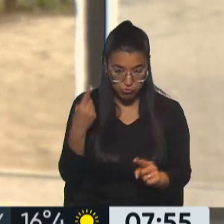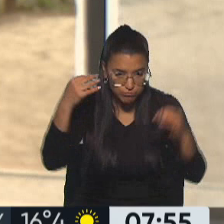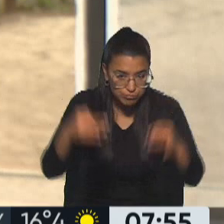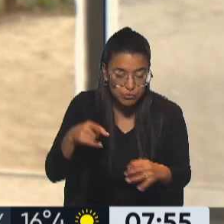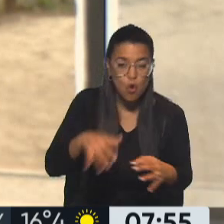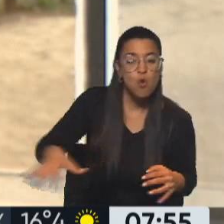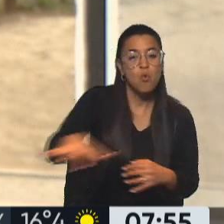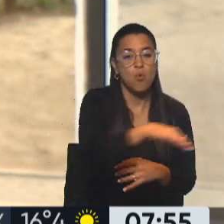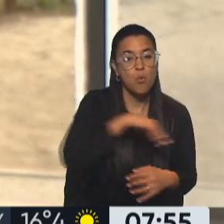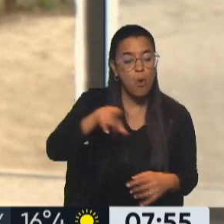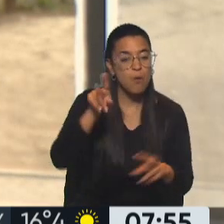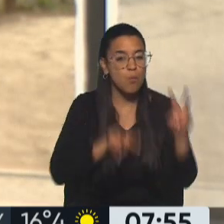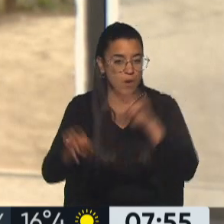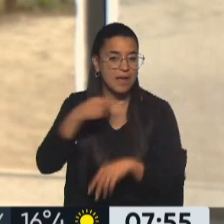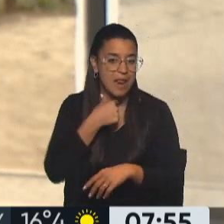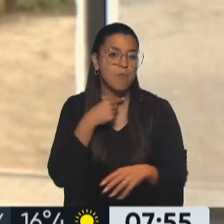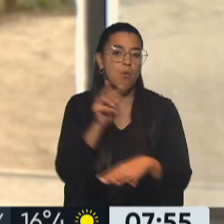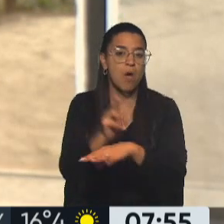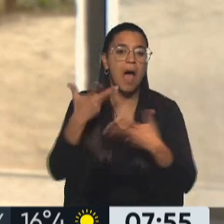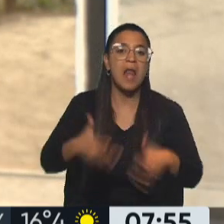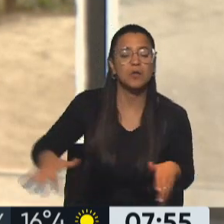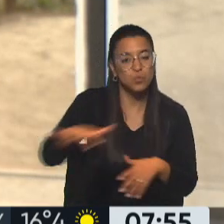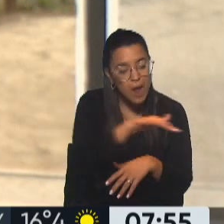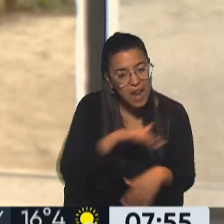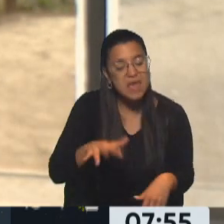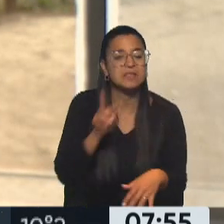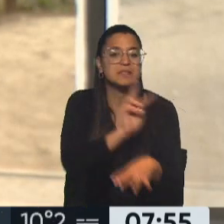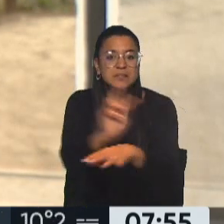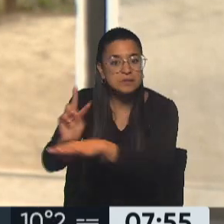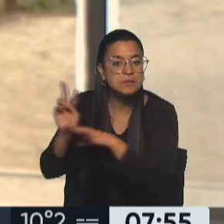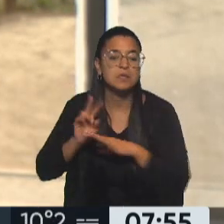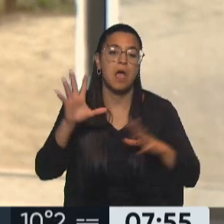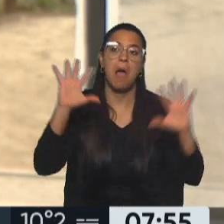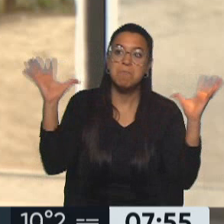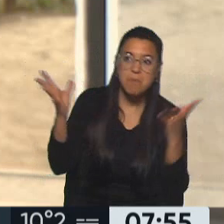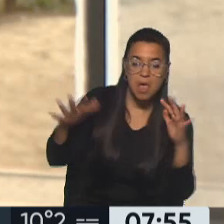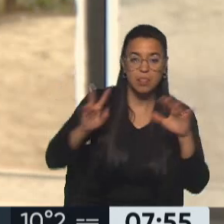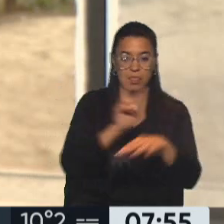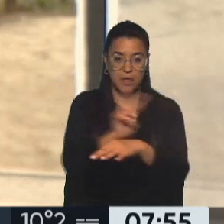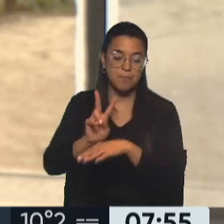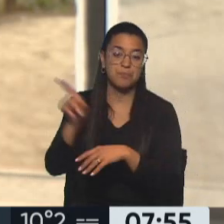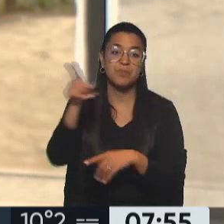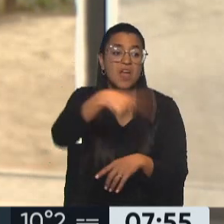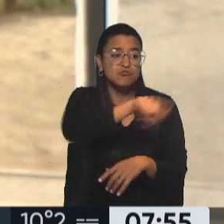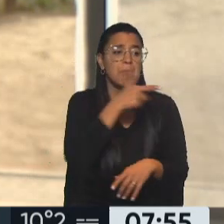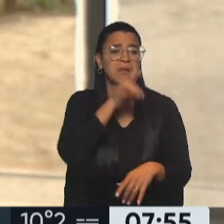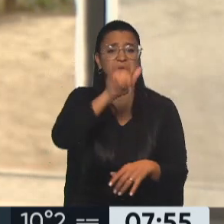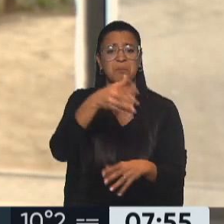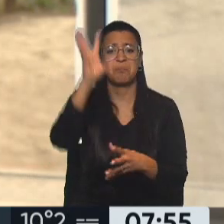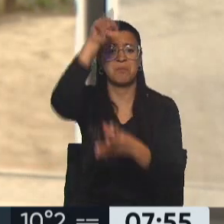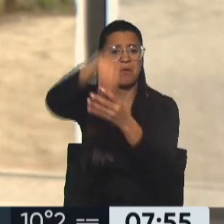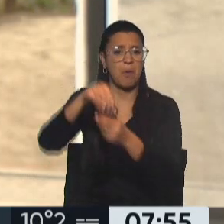este sitio que buscamos cuidar la naturaleza buscamos generar un espacio de Educación Ambiental nos encontramos con que a ellos les parece bien que entro una